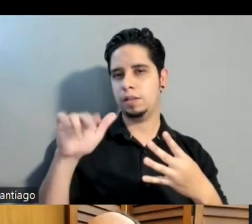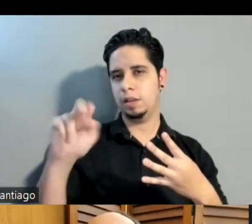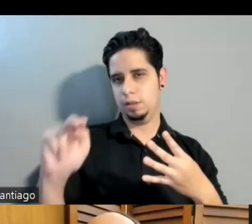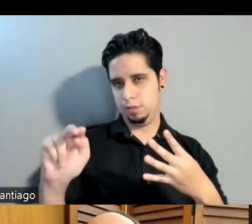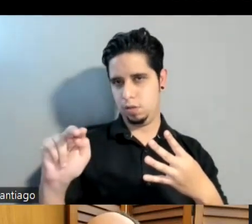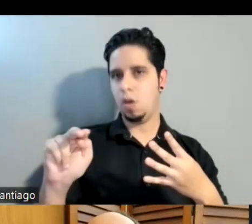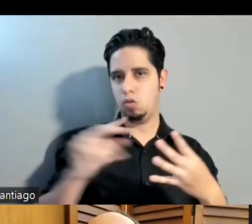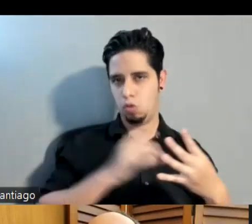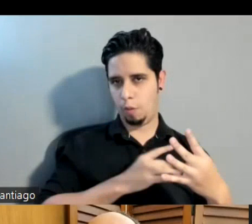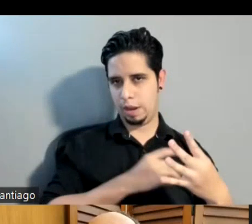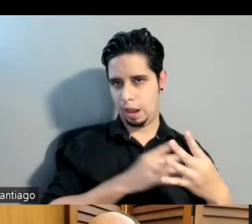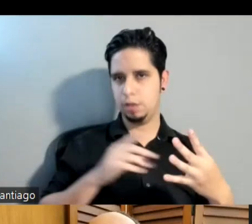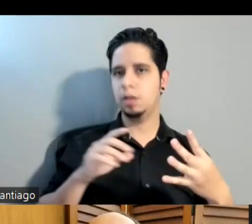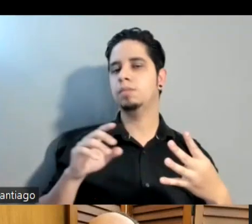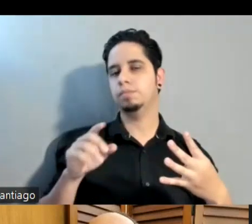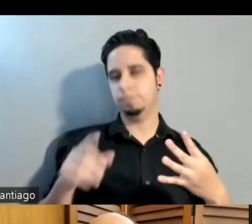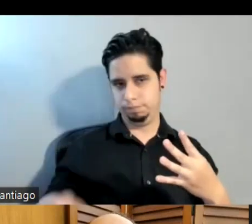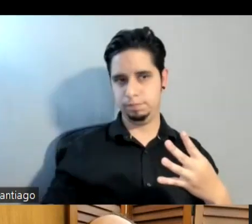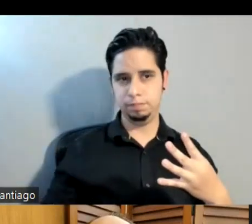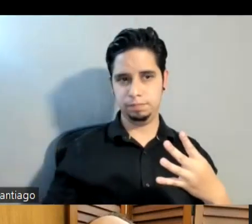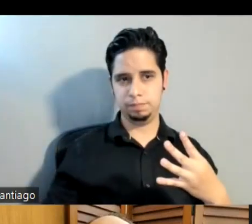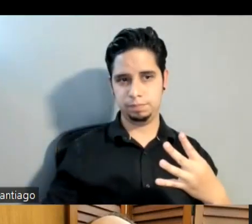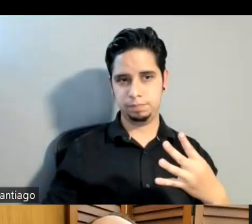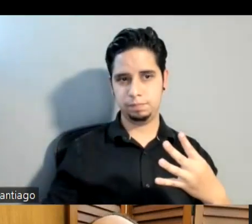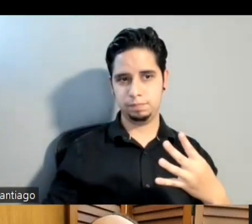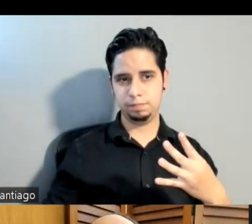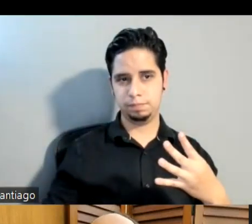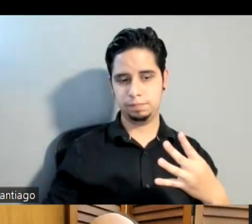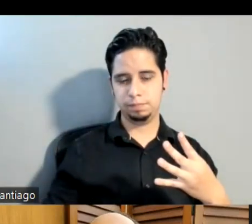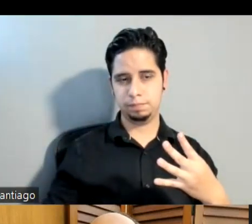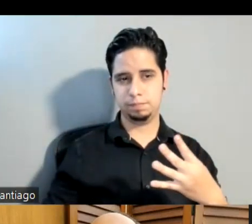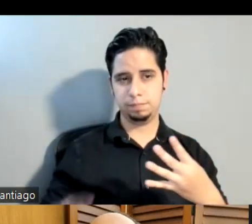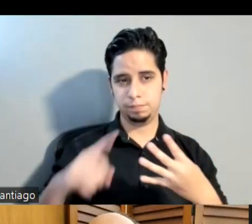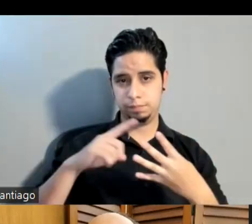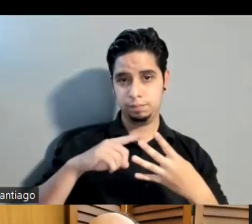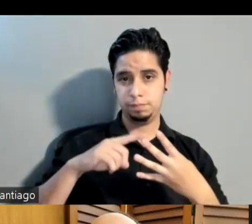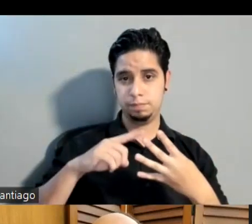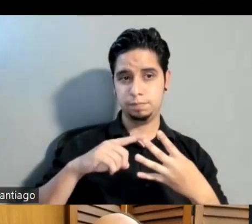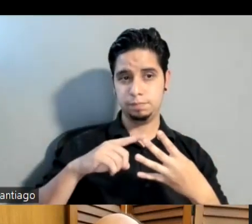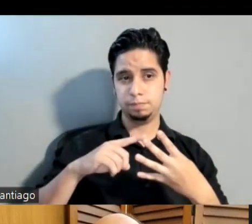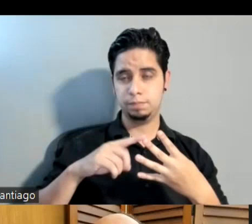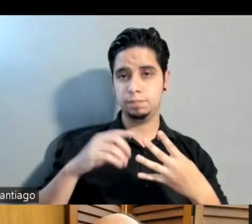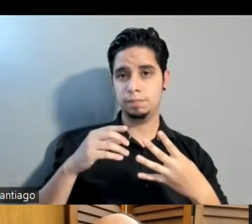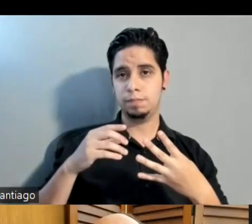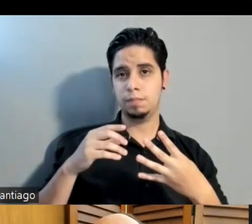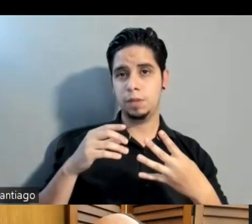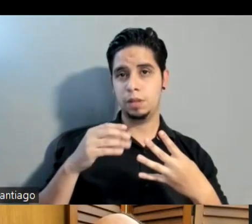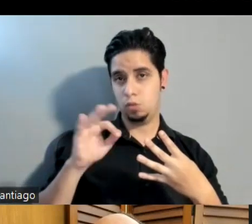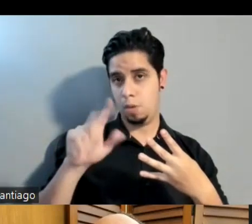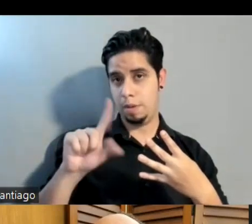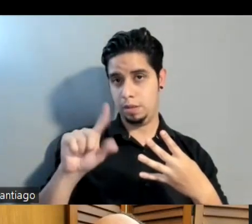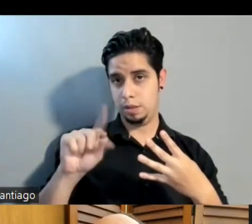Shelley, Frankenstein. ¿Ok? Entonces, el próximo es